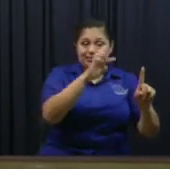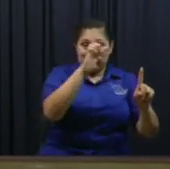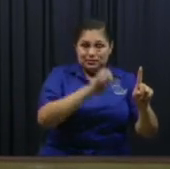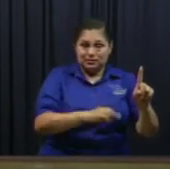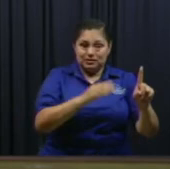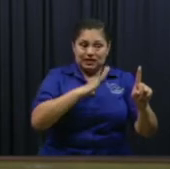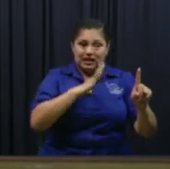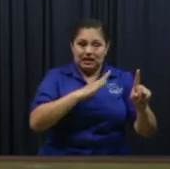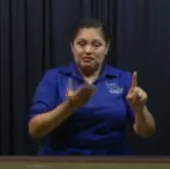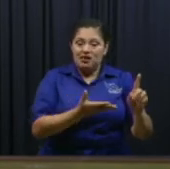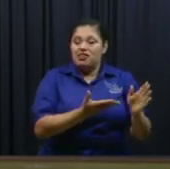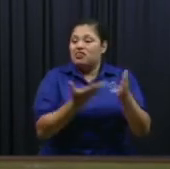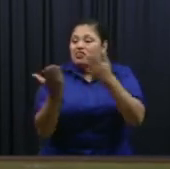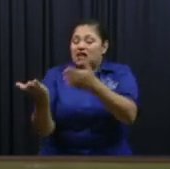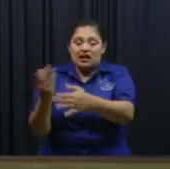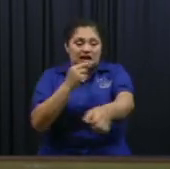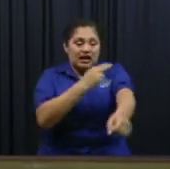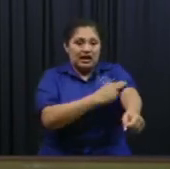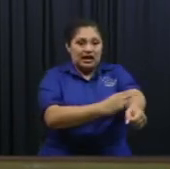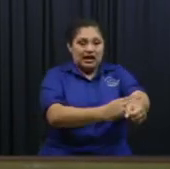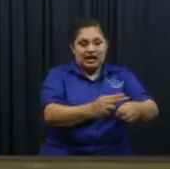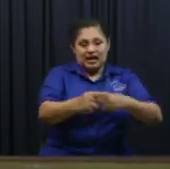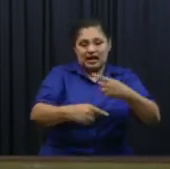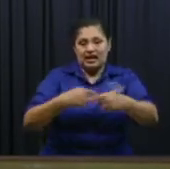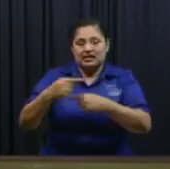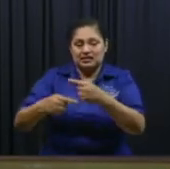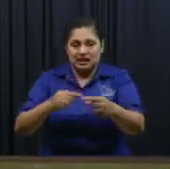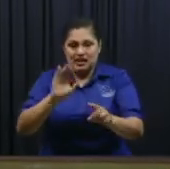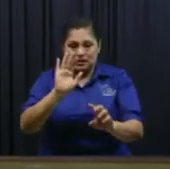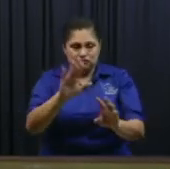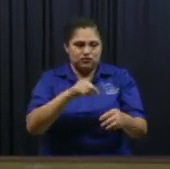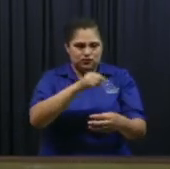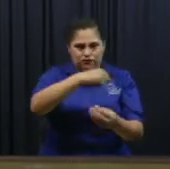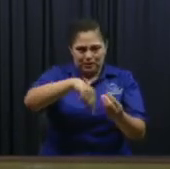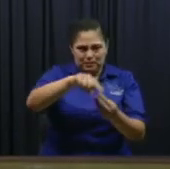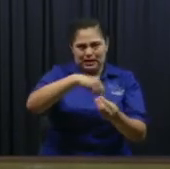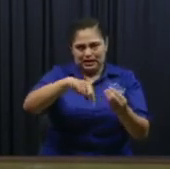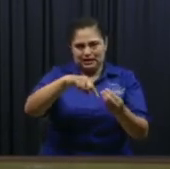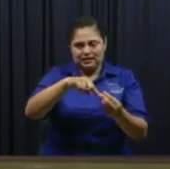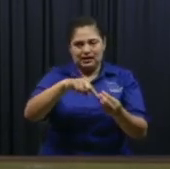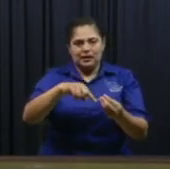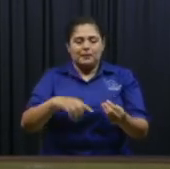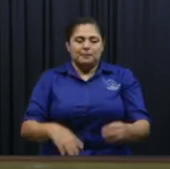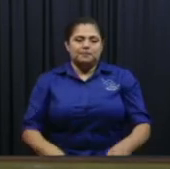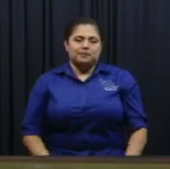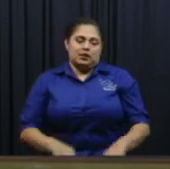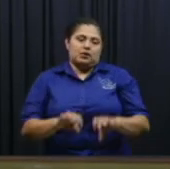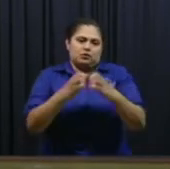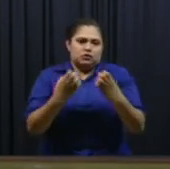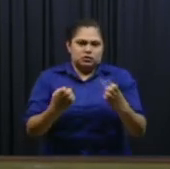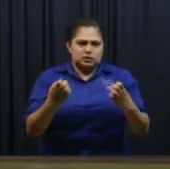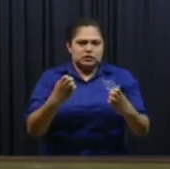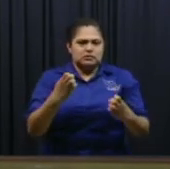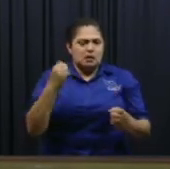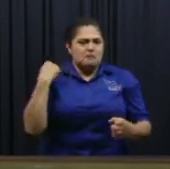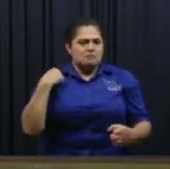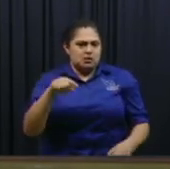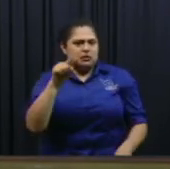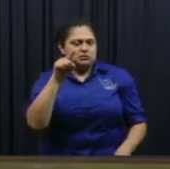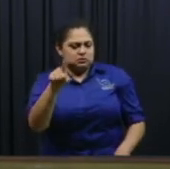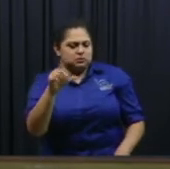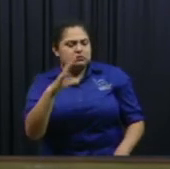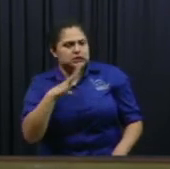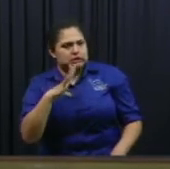heredar ese tendría que morir Incluso en la Biblia se habla del testamento verdad que dice que el testamento es válido Hasta que